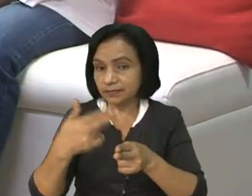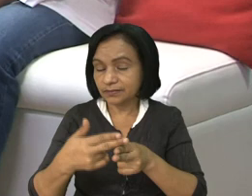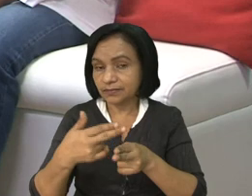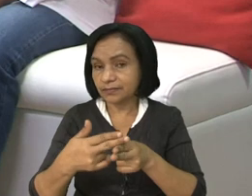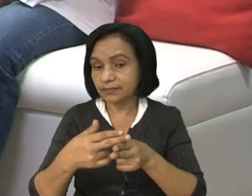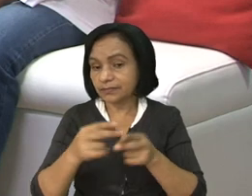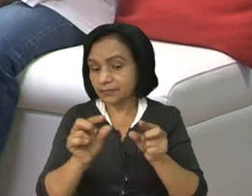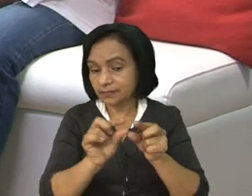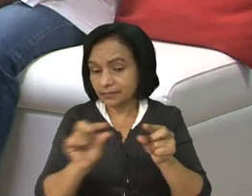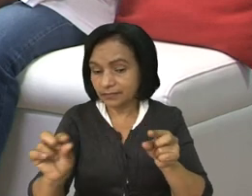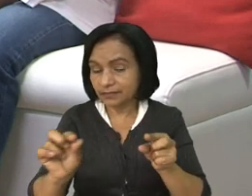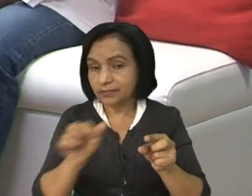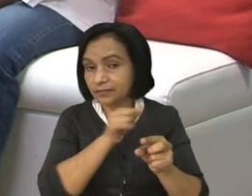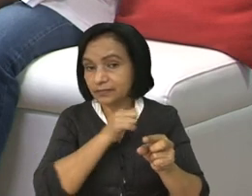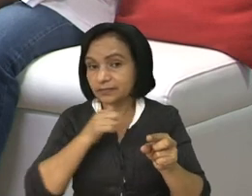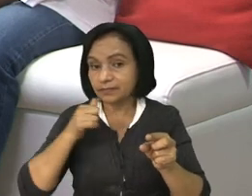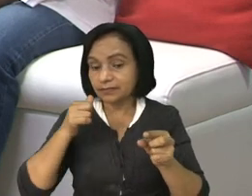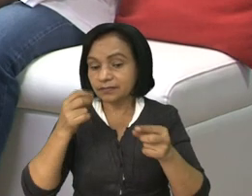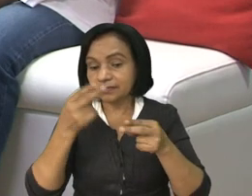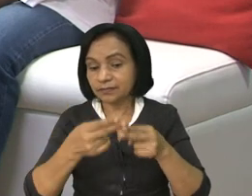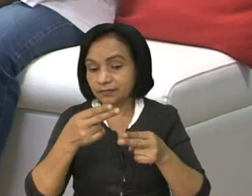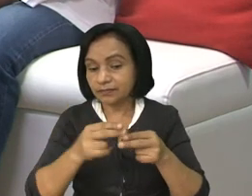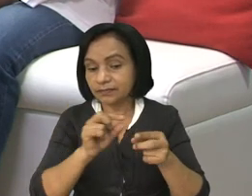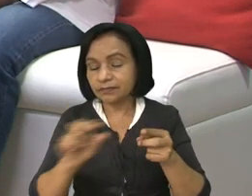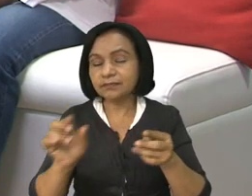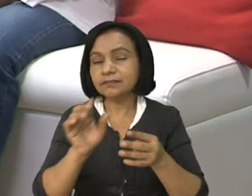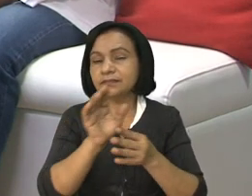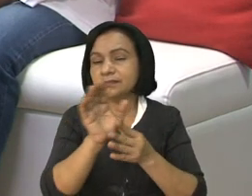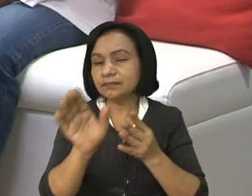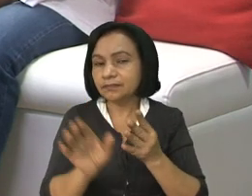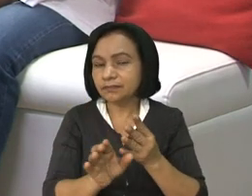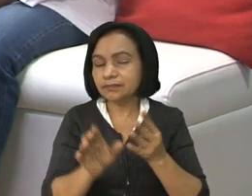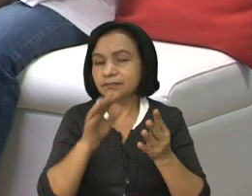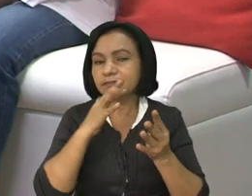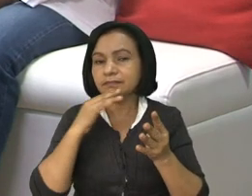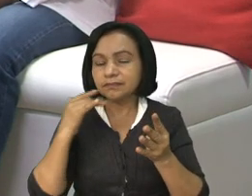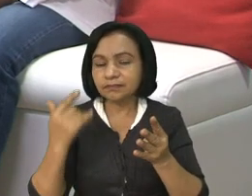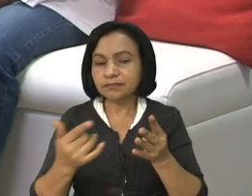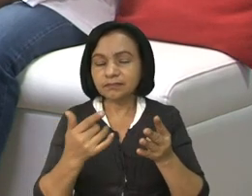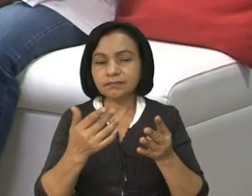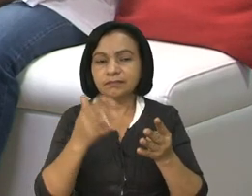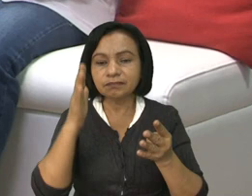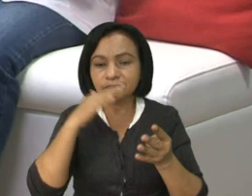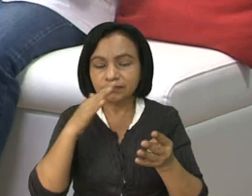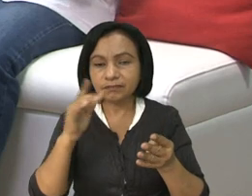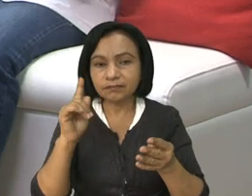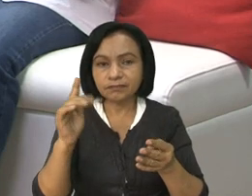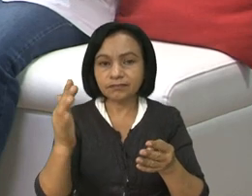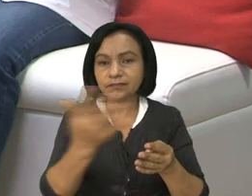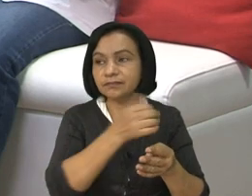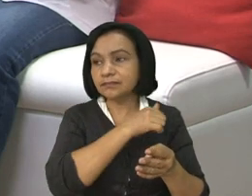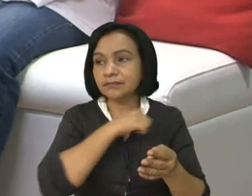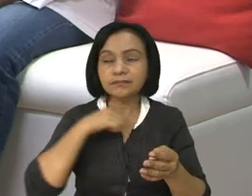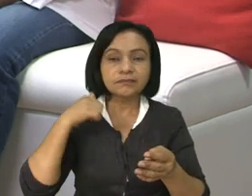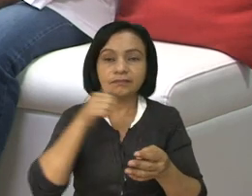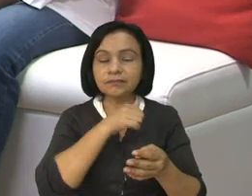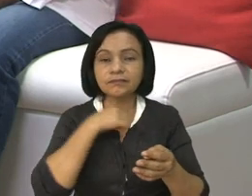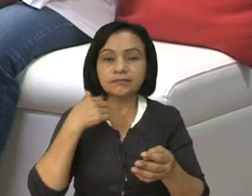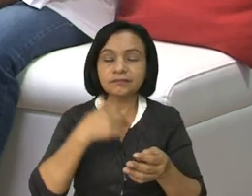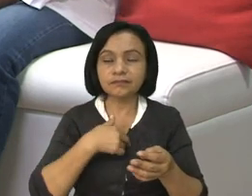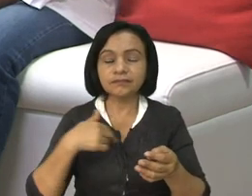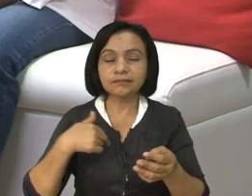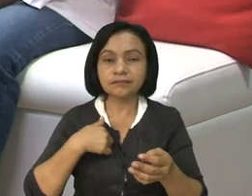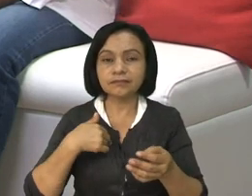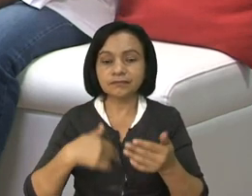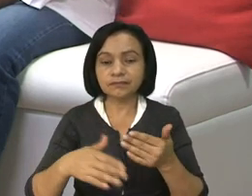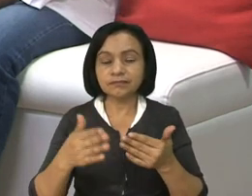dice el nombre del parásito y la consistencia, el color, la fetidez, todo eso en el examen, en la citología fecal,